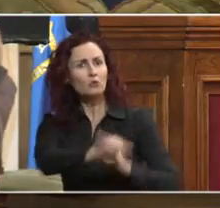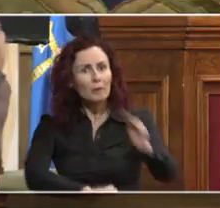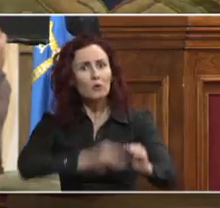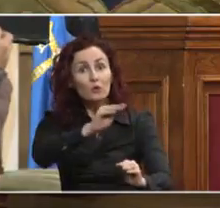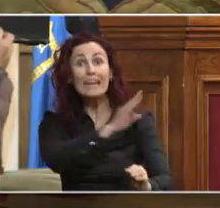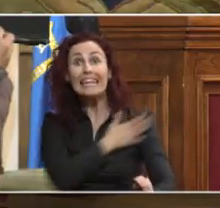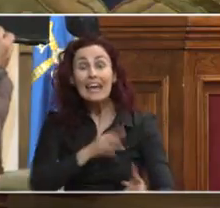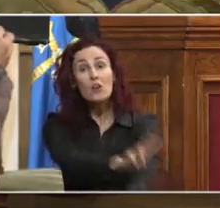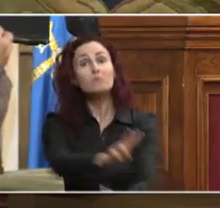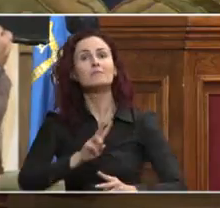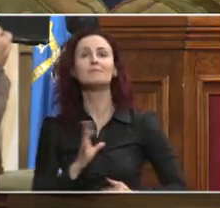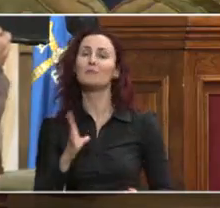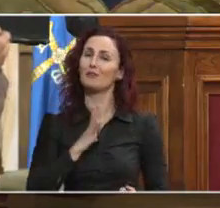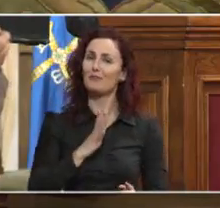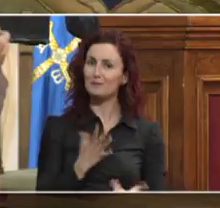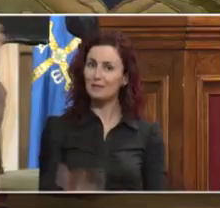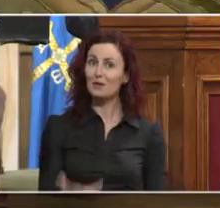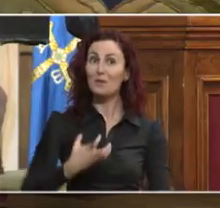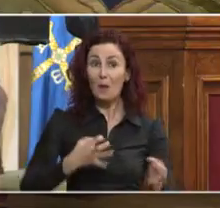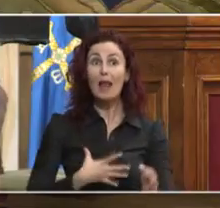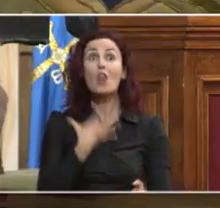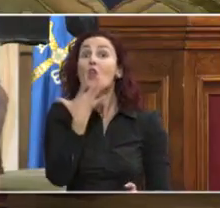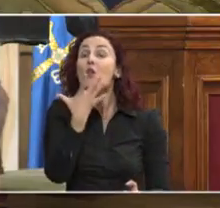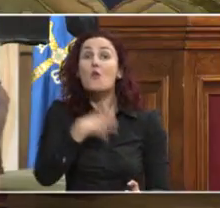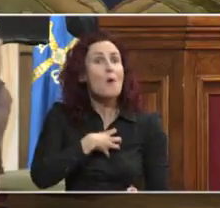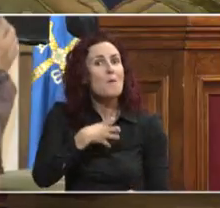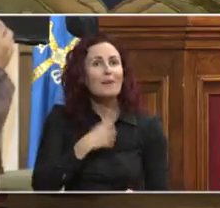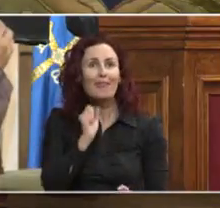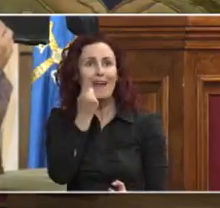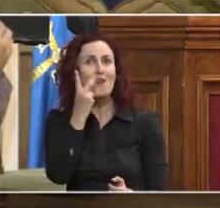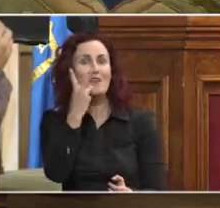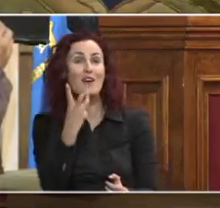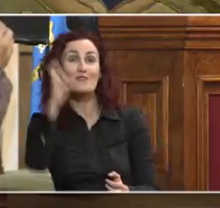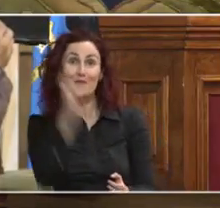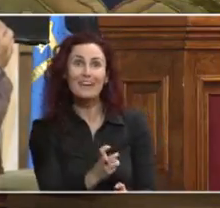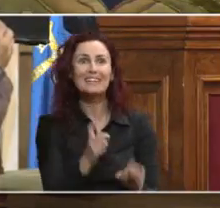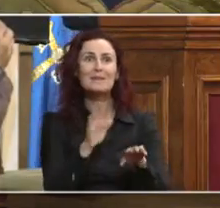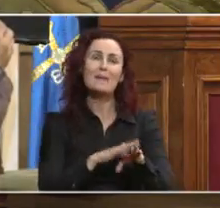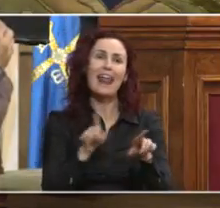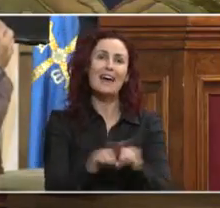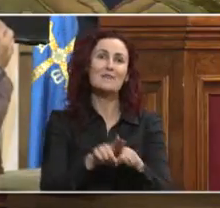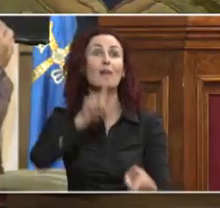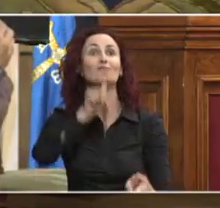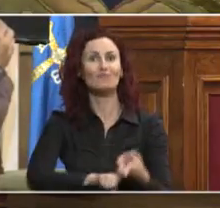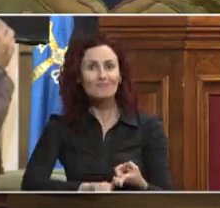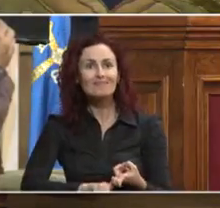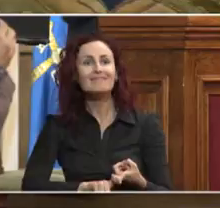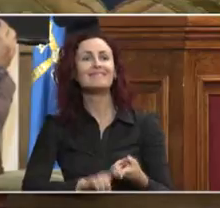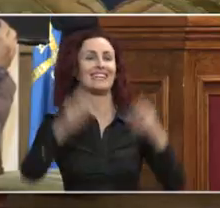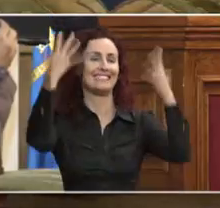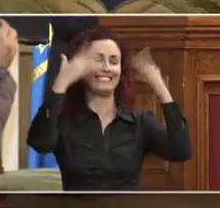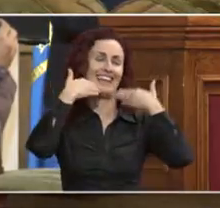Yo pregunto y quiero que alguien me conteste. ¿No podían recuperarlo, volver cada año y casarse con nosotros? Muchas